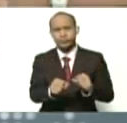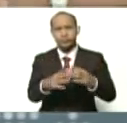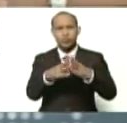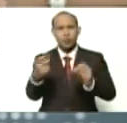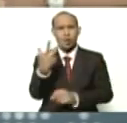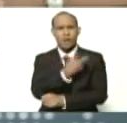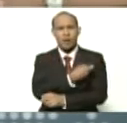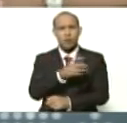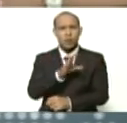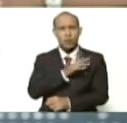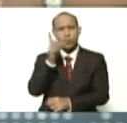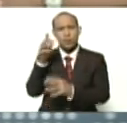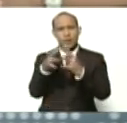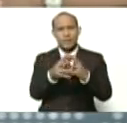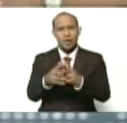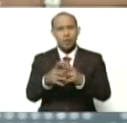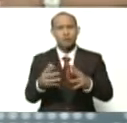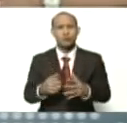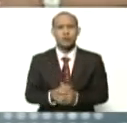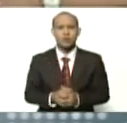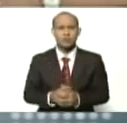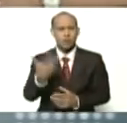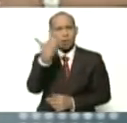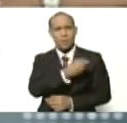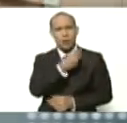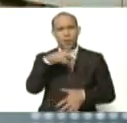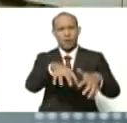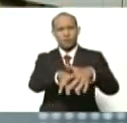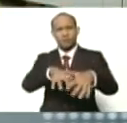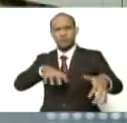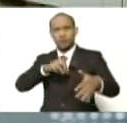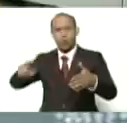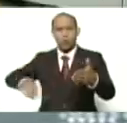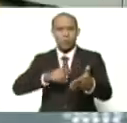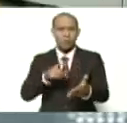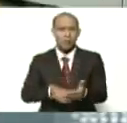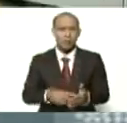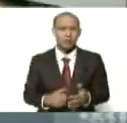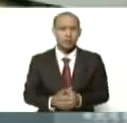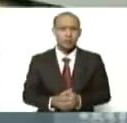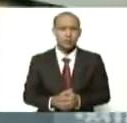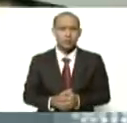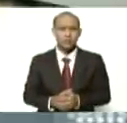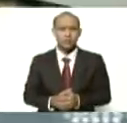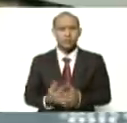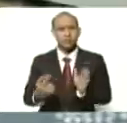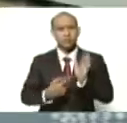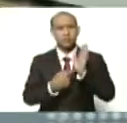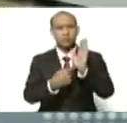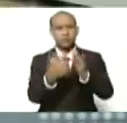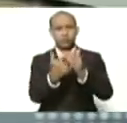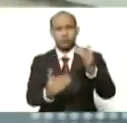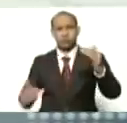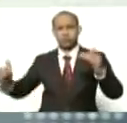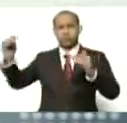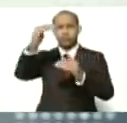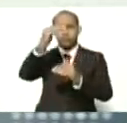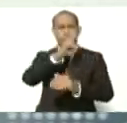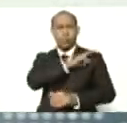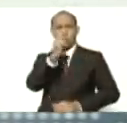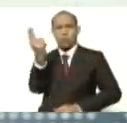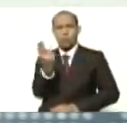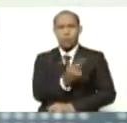ello y están vacunando masivamente demostrando una superioridad y un poder